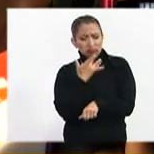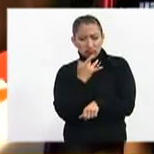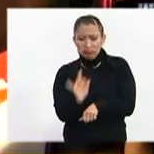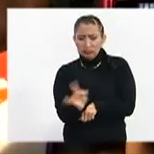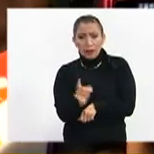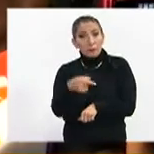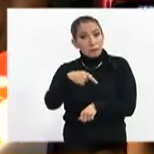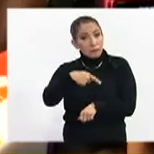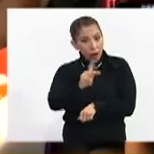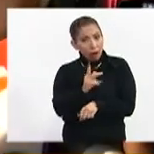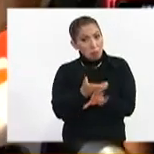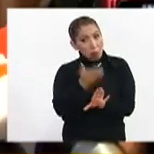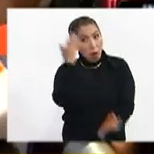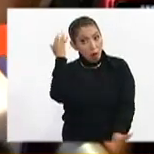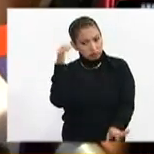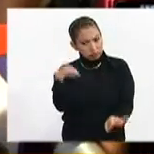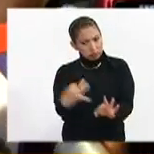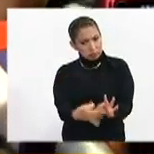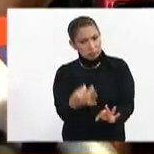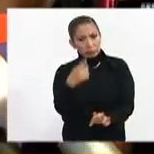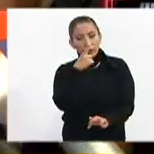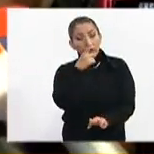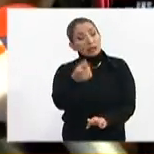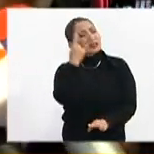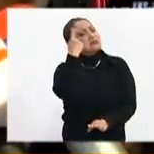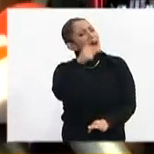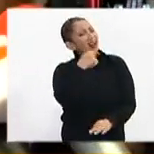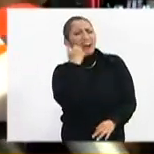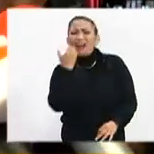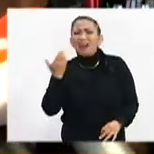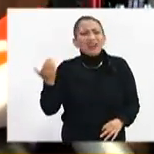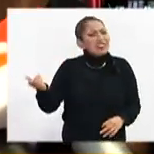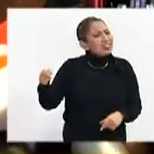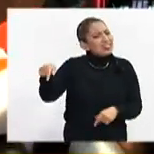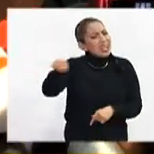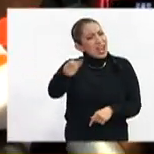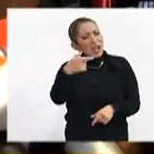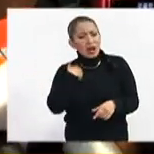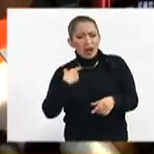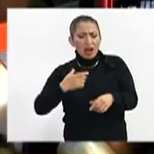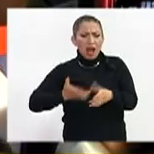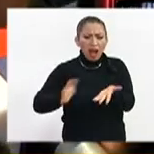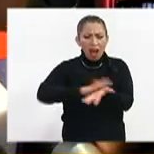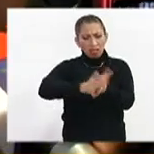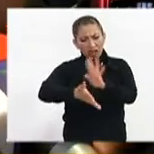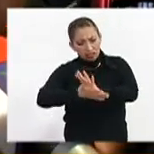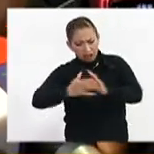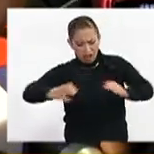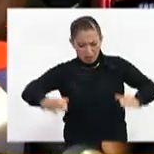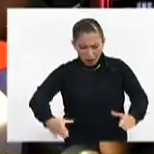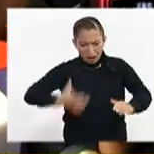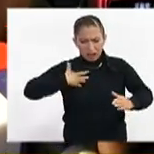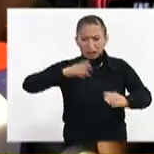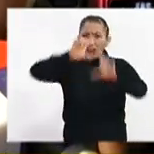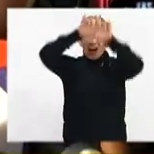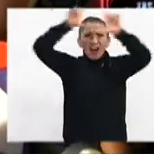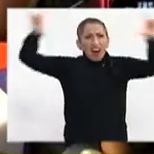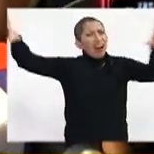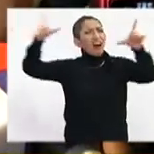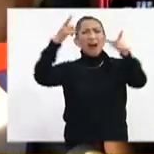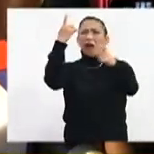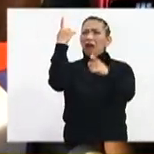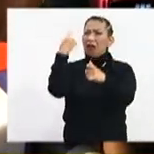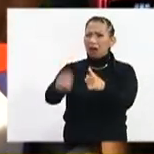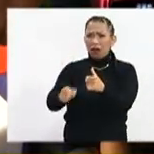pero con toda precisión, que para qué queremos botes, tortilleros, lonas,